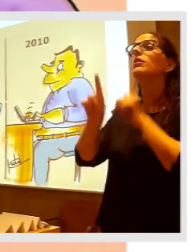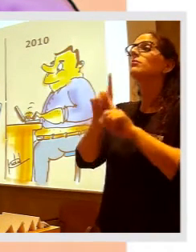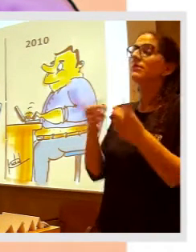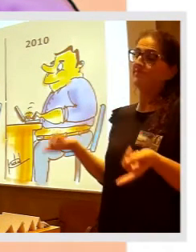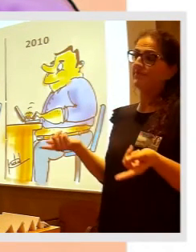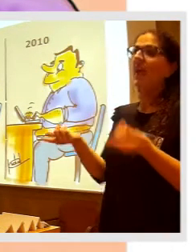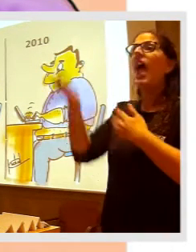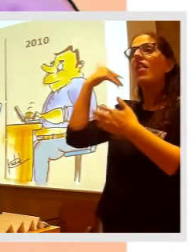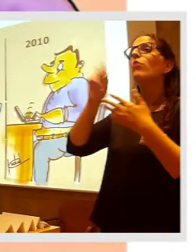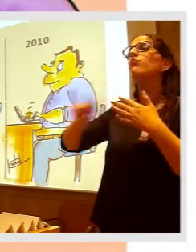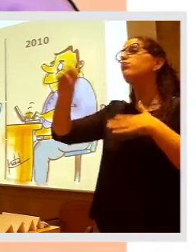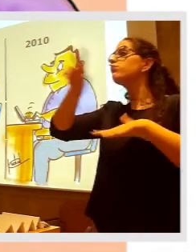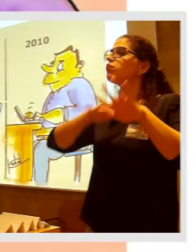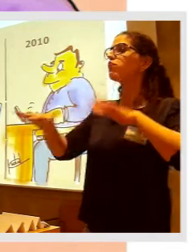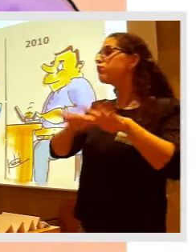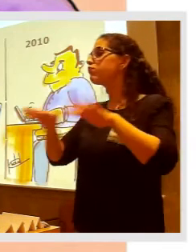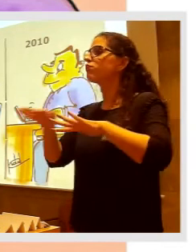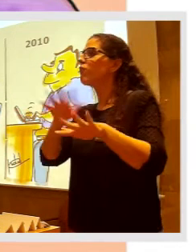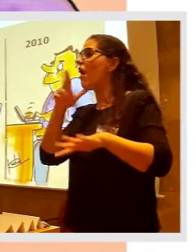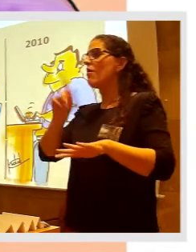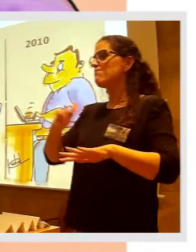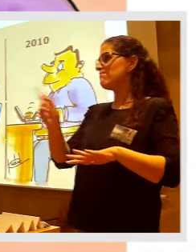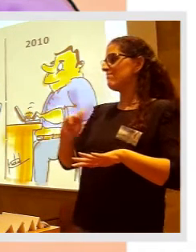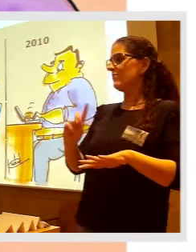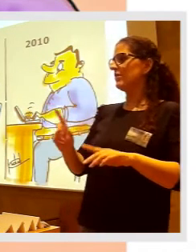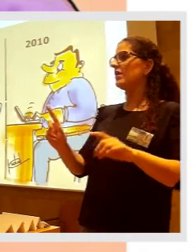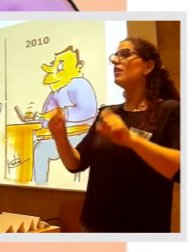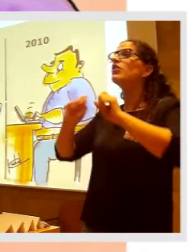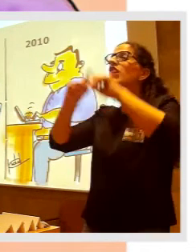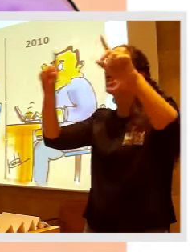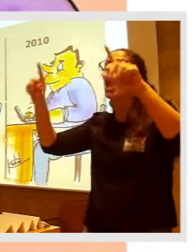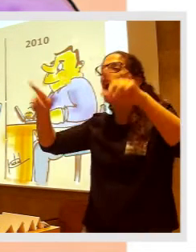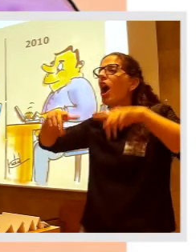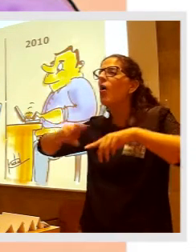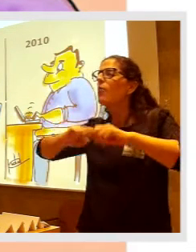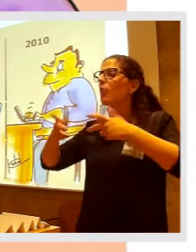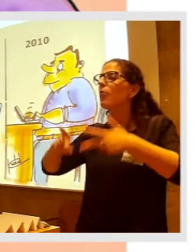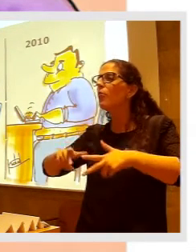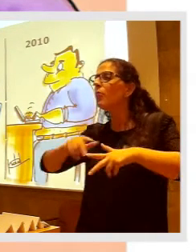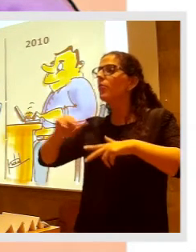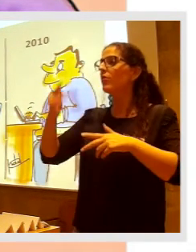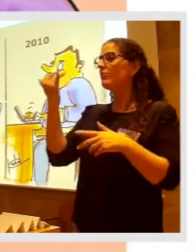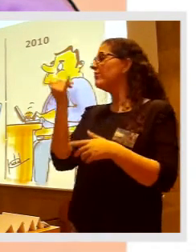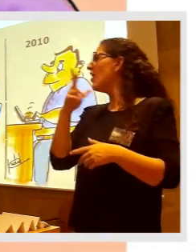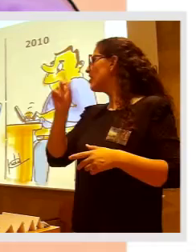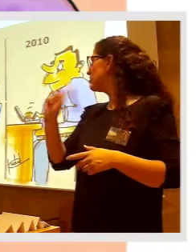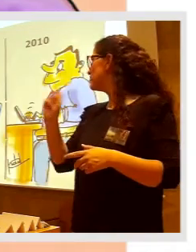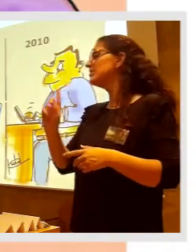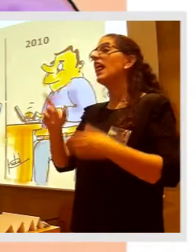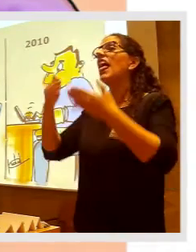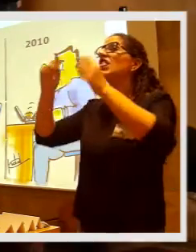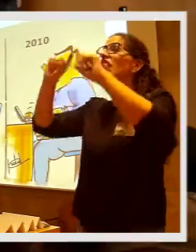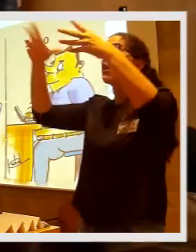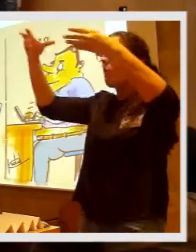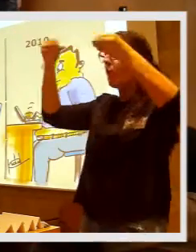que antiguamente andábamos más, teníamos a lo mejor la tele muy grande o el ordenador muy grande, quizás estábamos un poquito más delgados, y ahora está pasando cada vez más